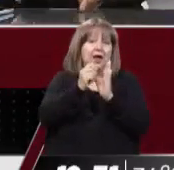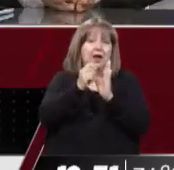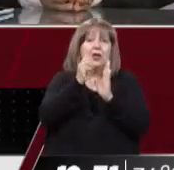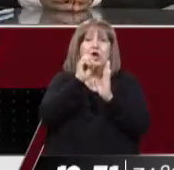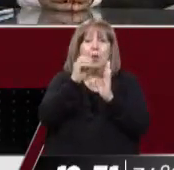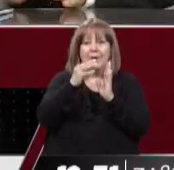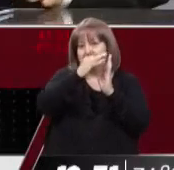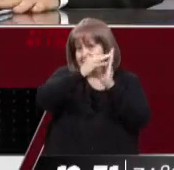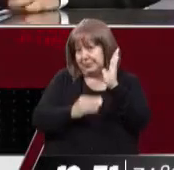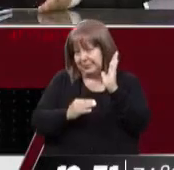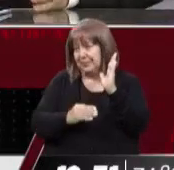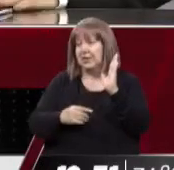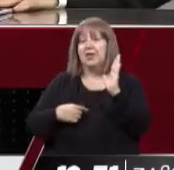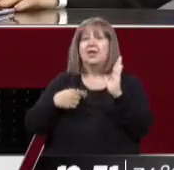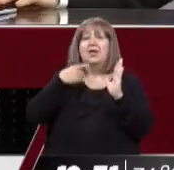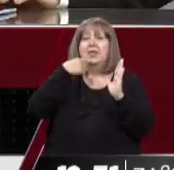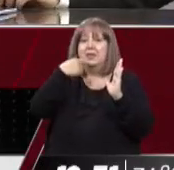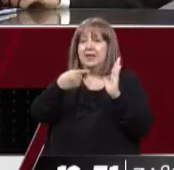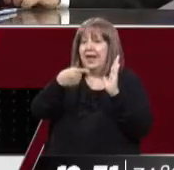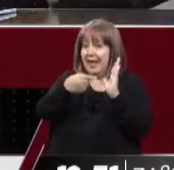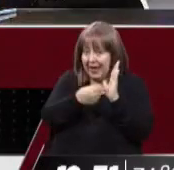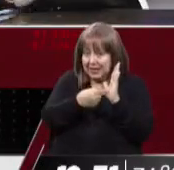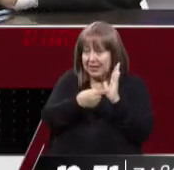bien la respuesta de Scaloni. Lo que me parece que lo toma por